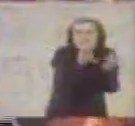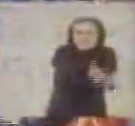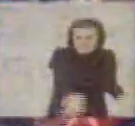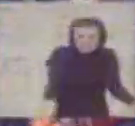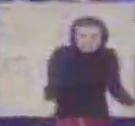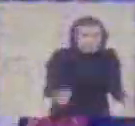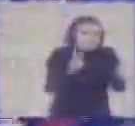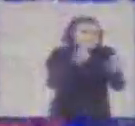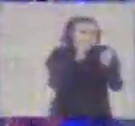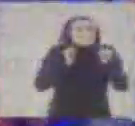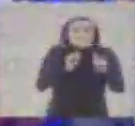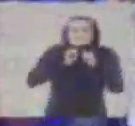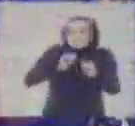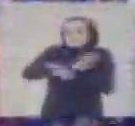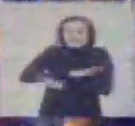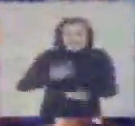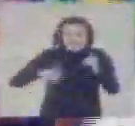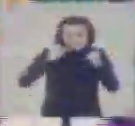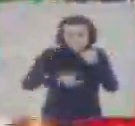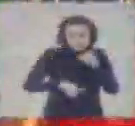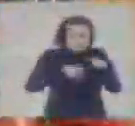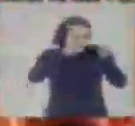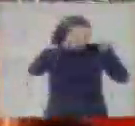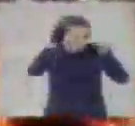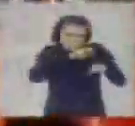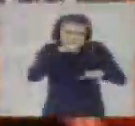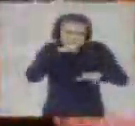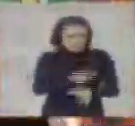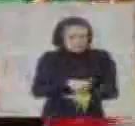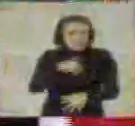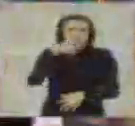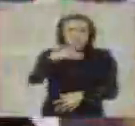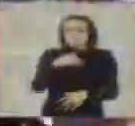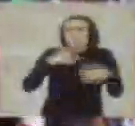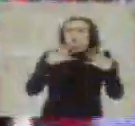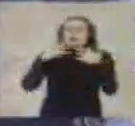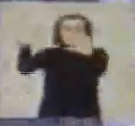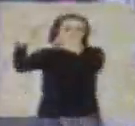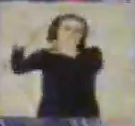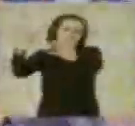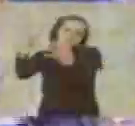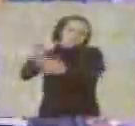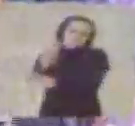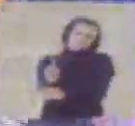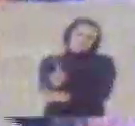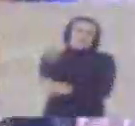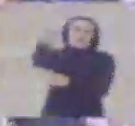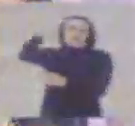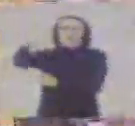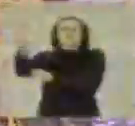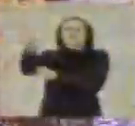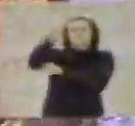fiestas, coño, van a acabar. Esto no es lo que merece nuestra afición. Ella lo da todo